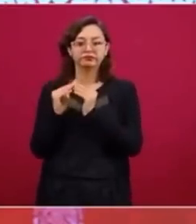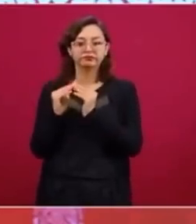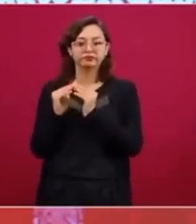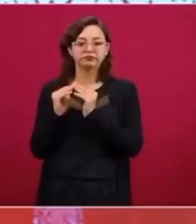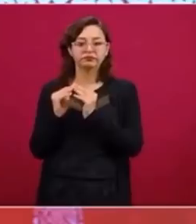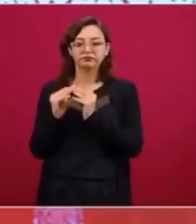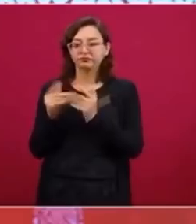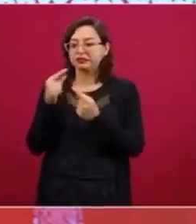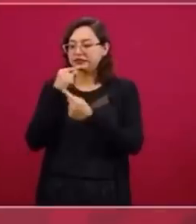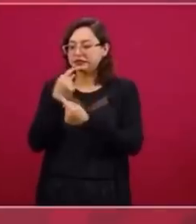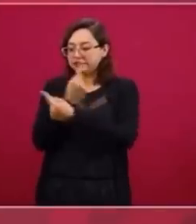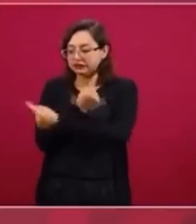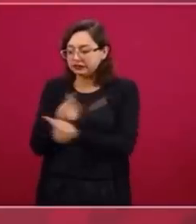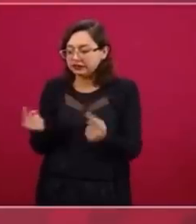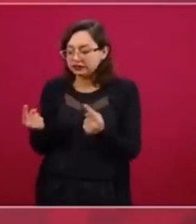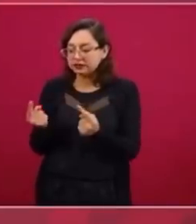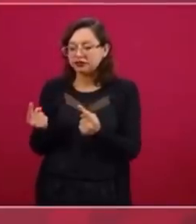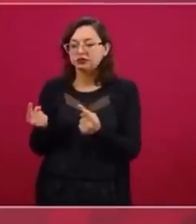con los niños en casa